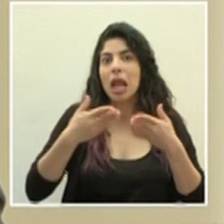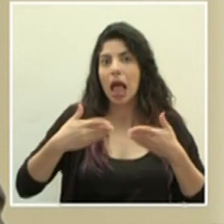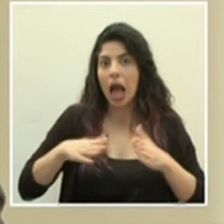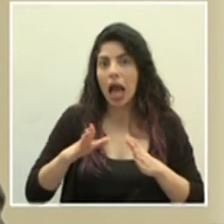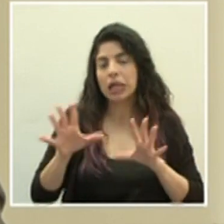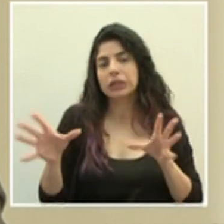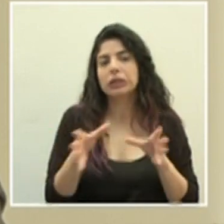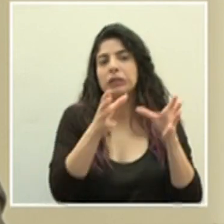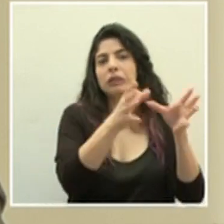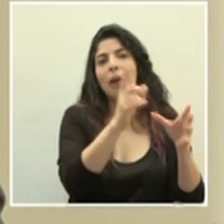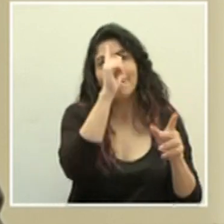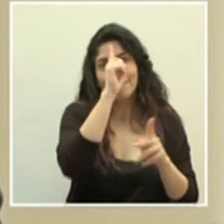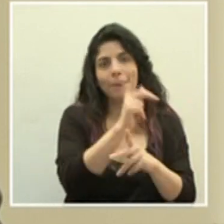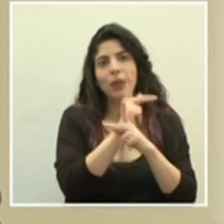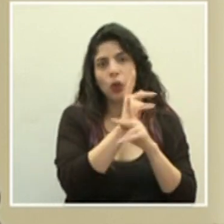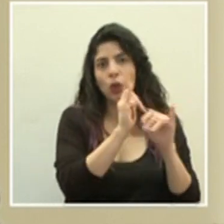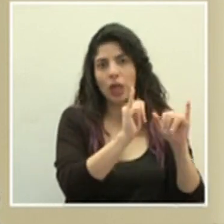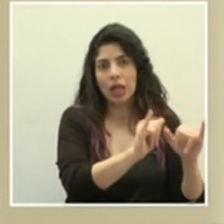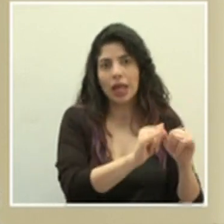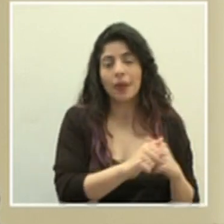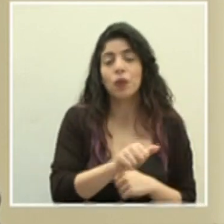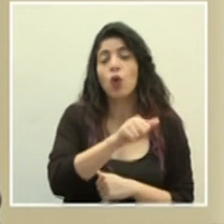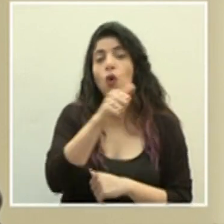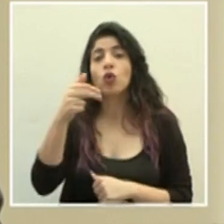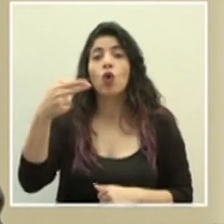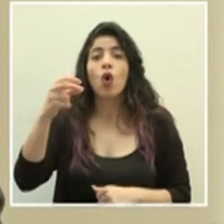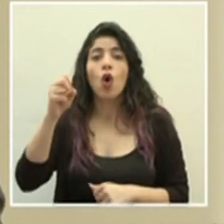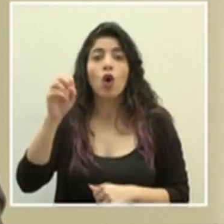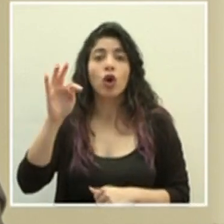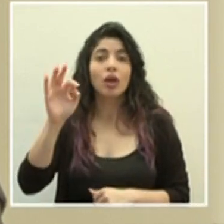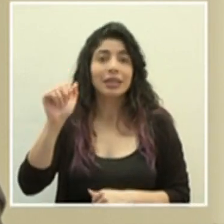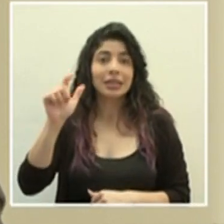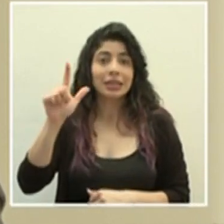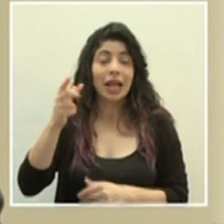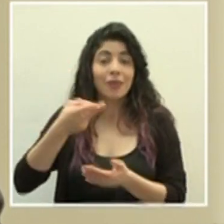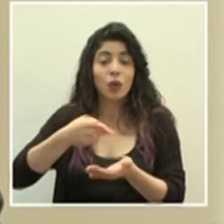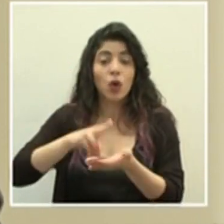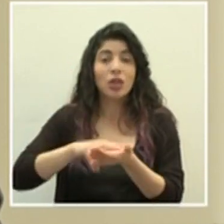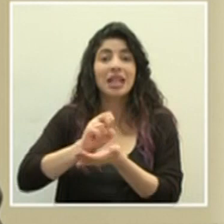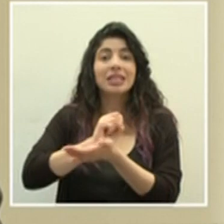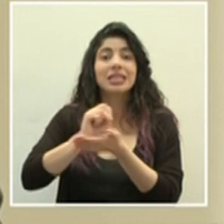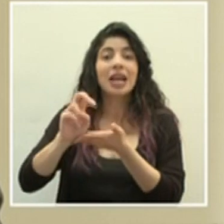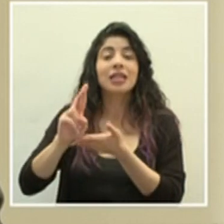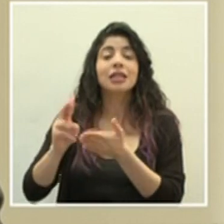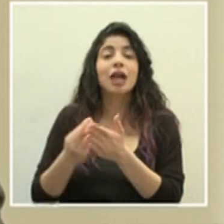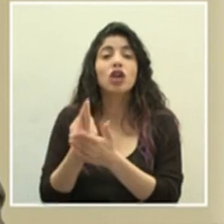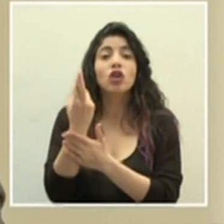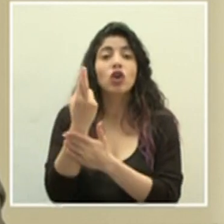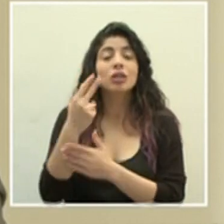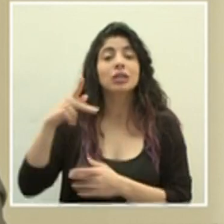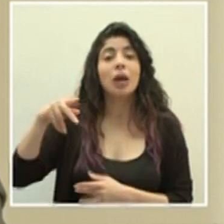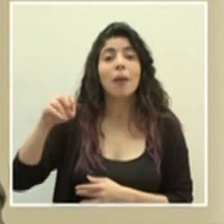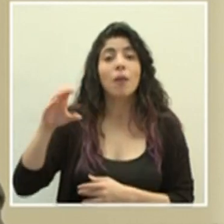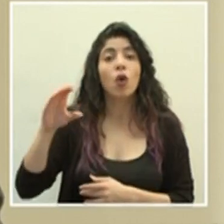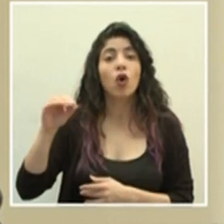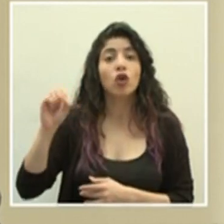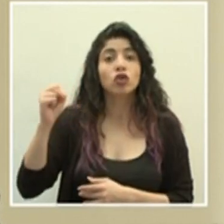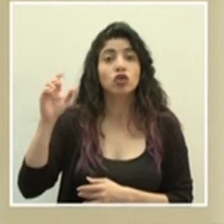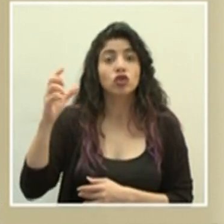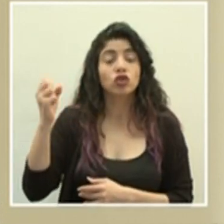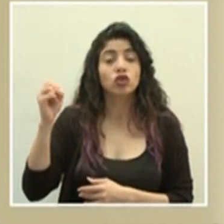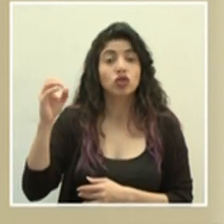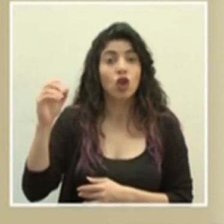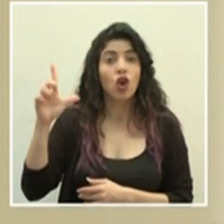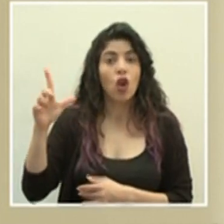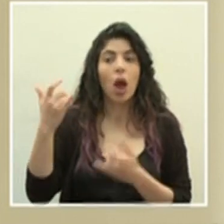estamos protegiendo. El hostal que teníamos contratado de Santa Rosa de Pocosol no tiene ninguna persona en este